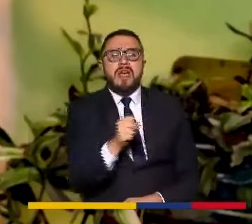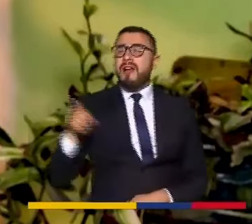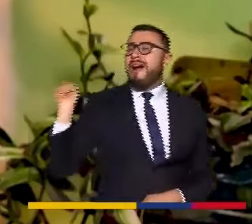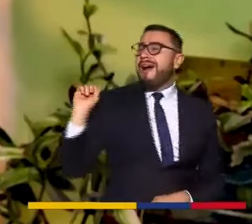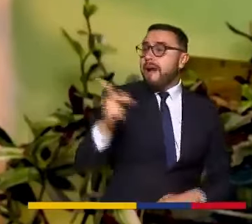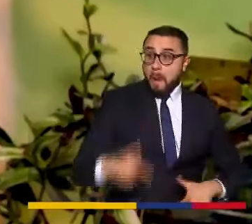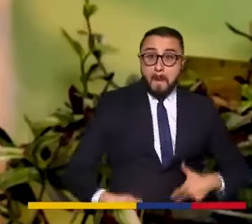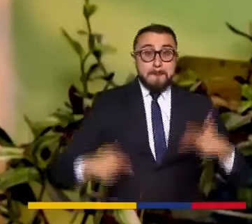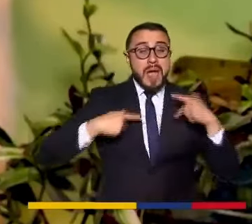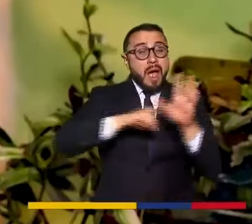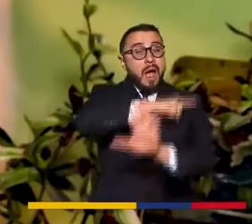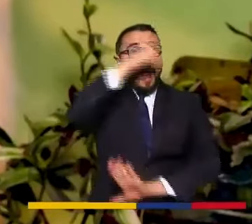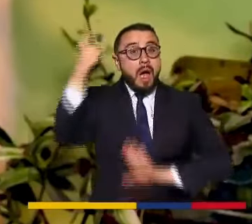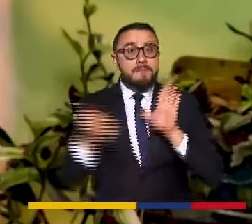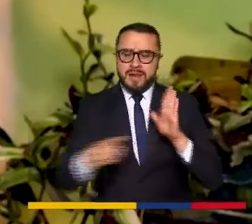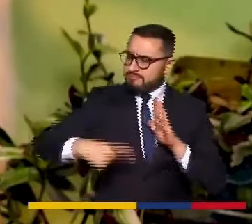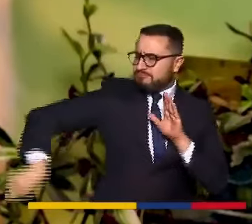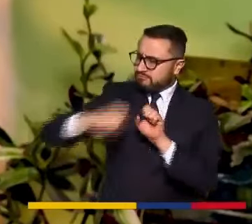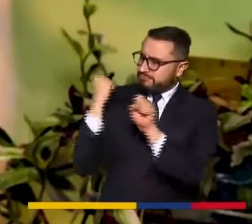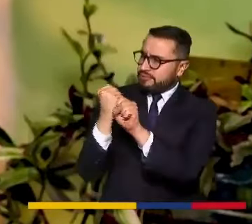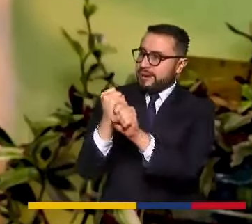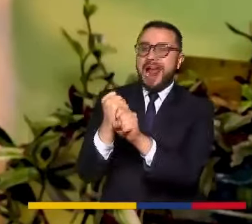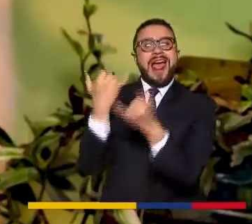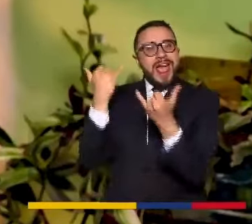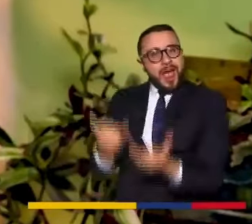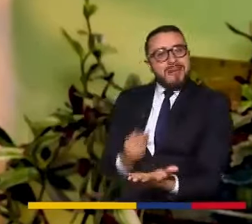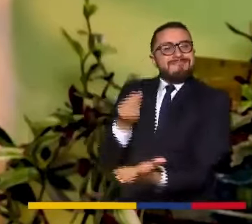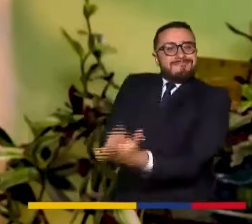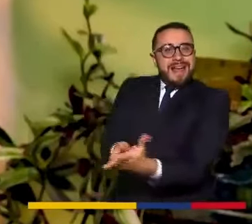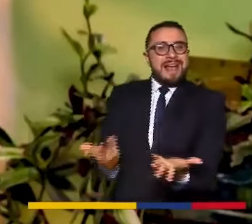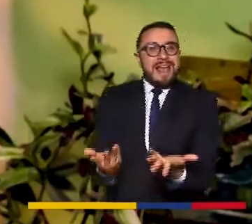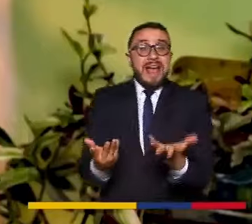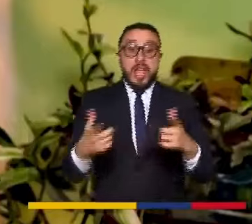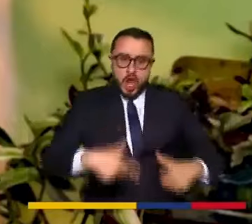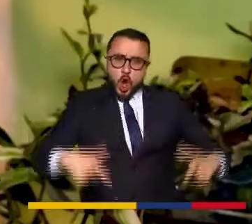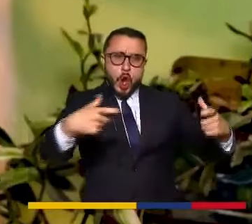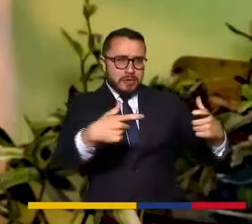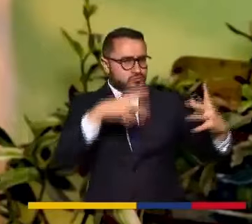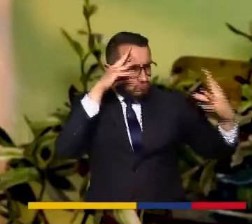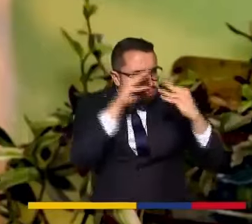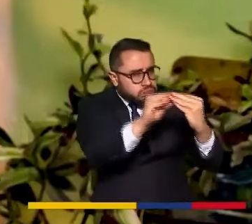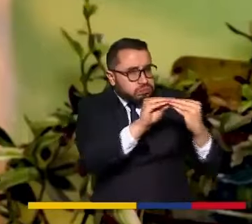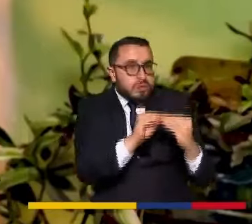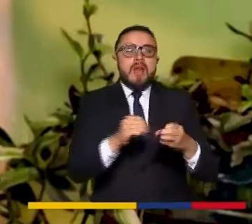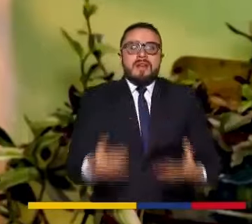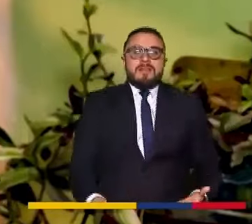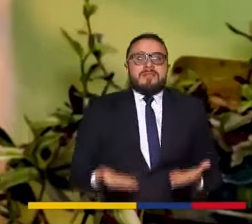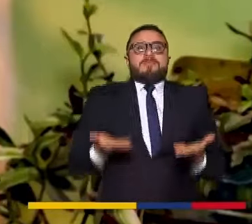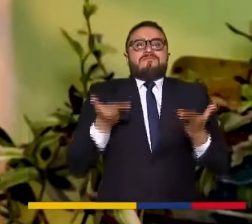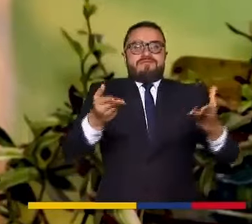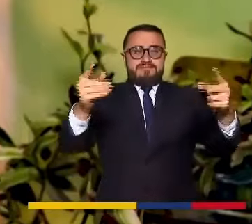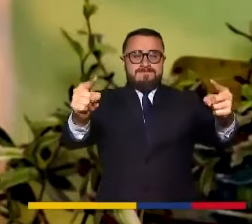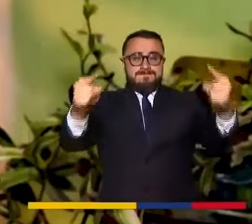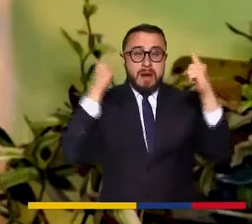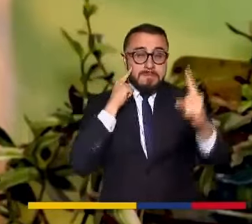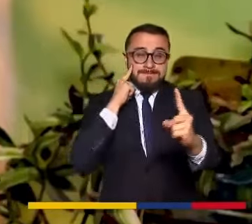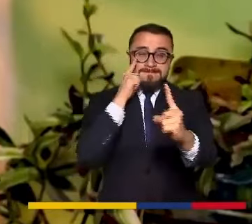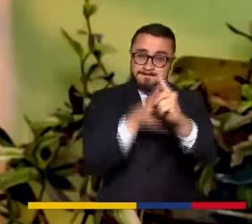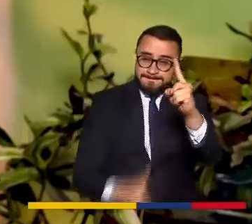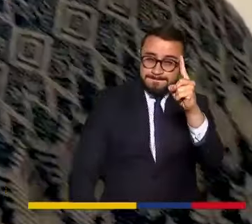congreso de la República hemos logrado una de las conquistas sociales más importantes de la historia del pueblo